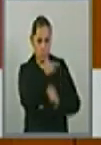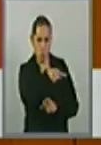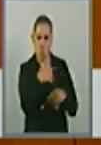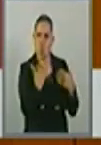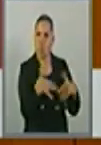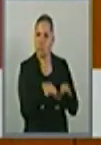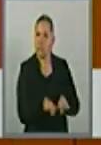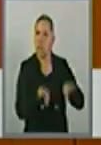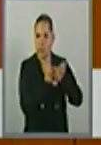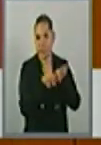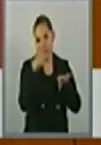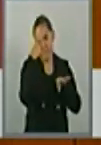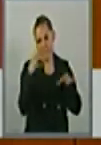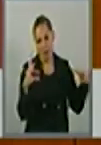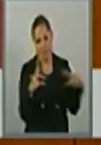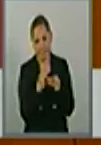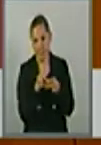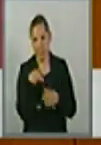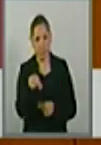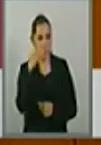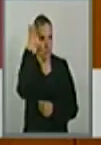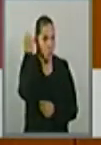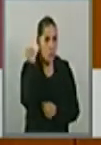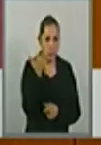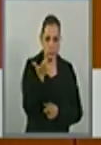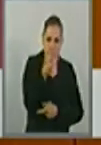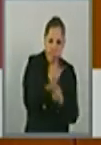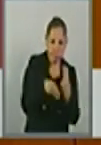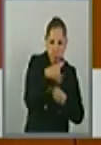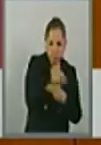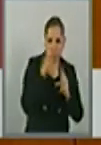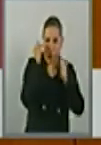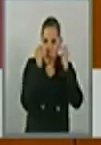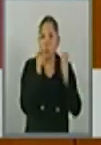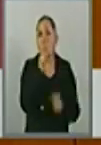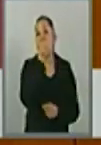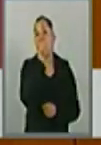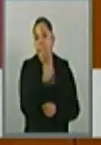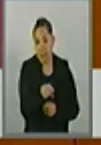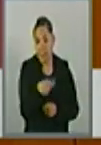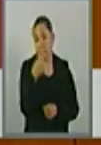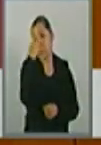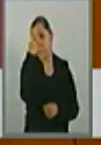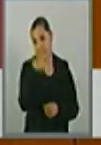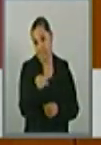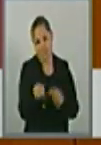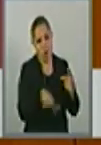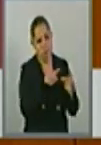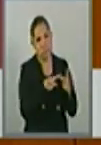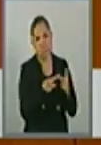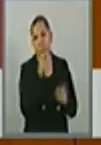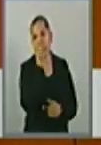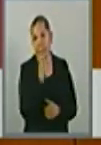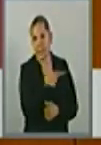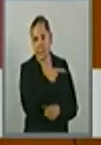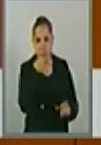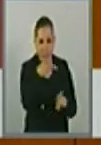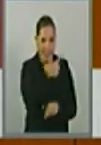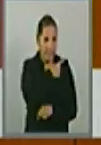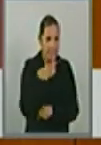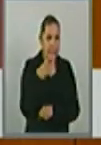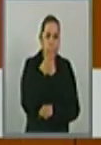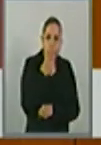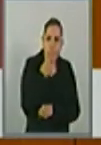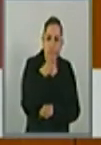económico de morelos así como para conocer y valorar las diversas tendencias del desarrollo económico que se deben cuidar y